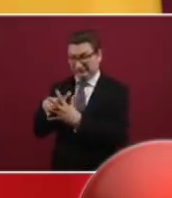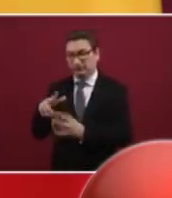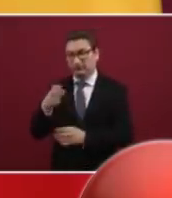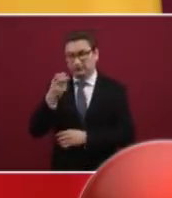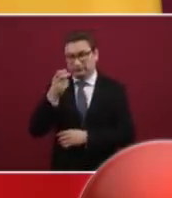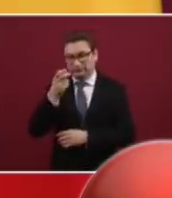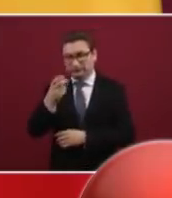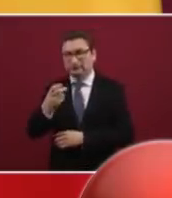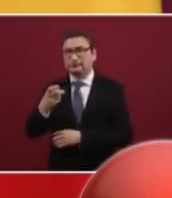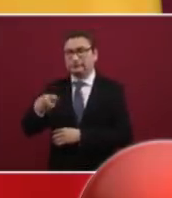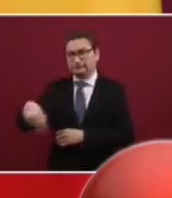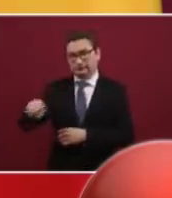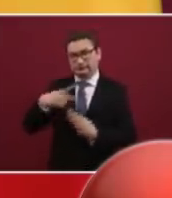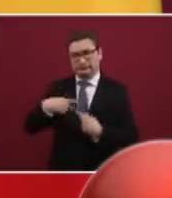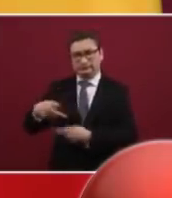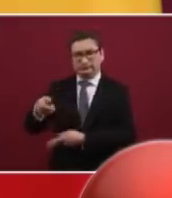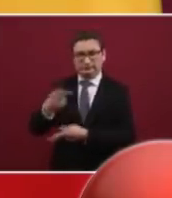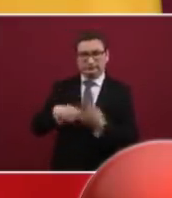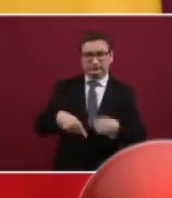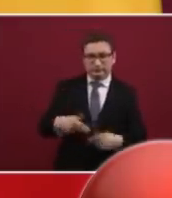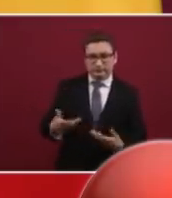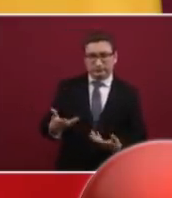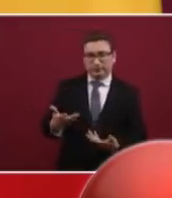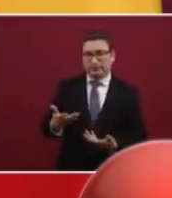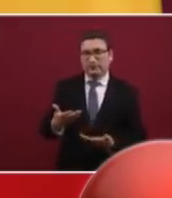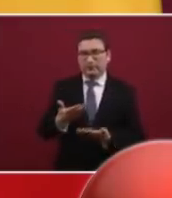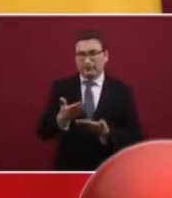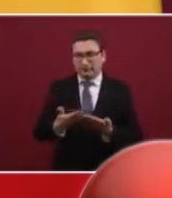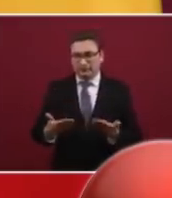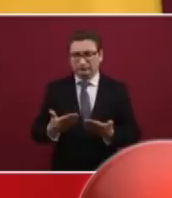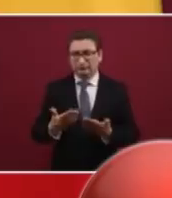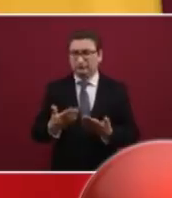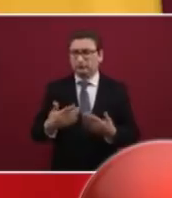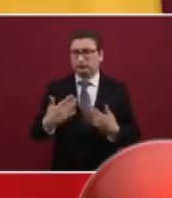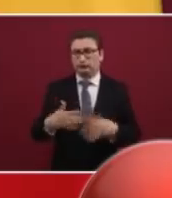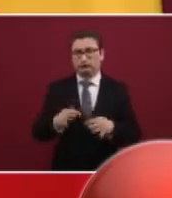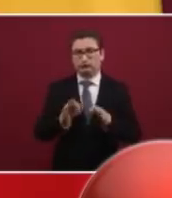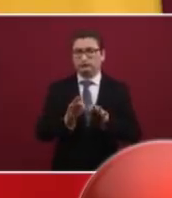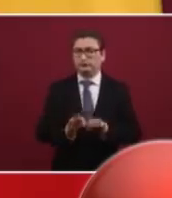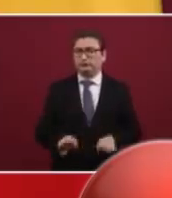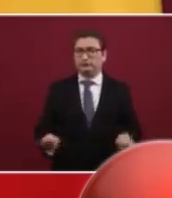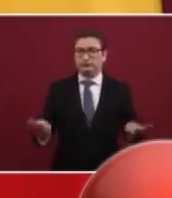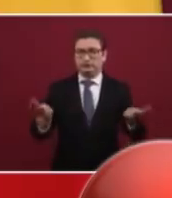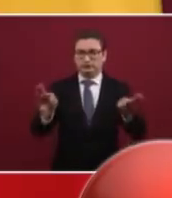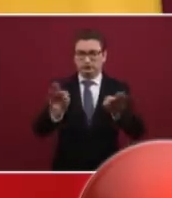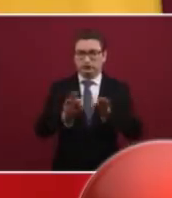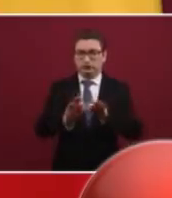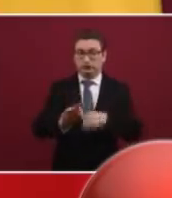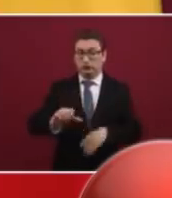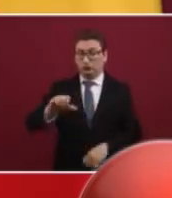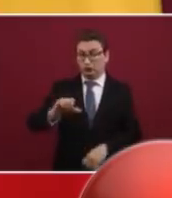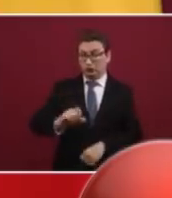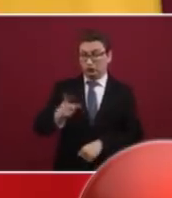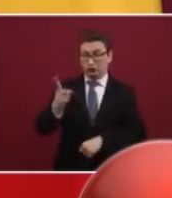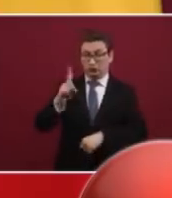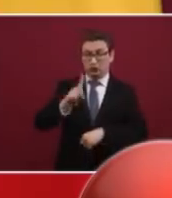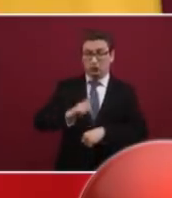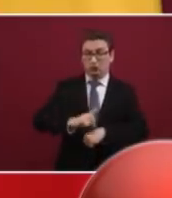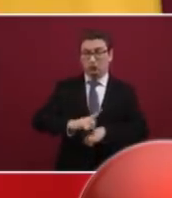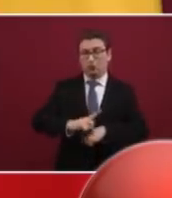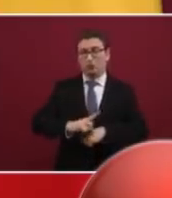Es un momento importante, es un día